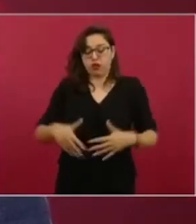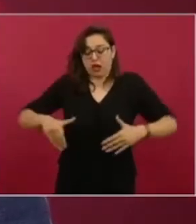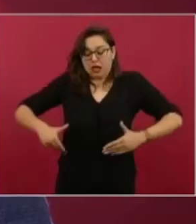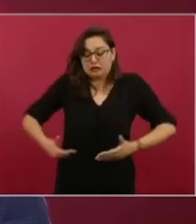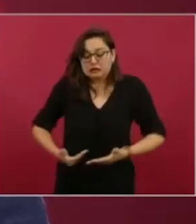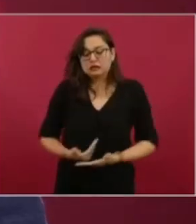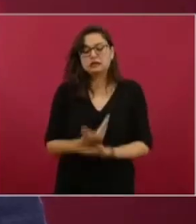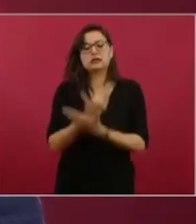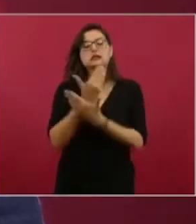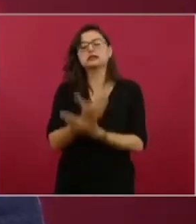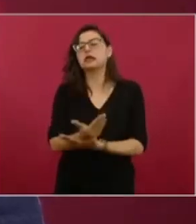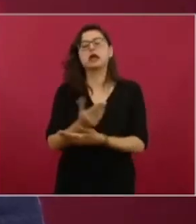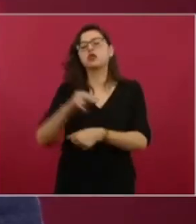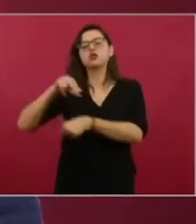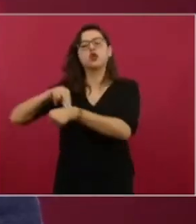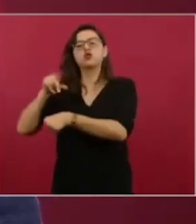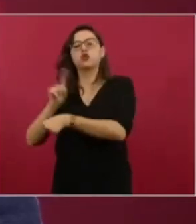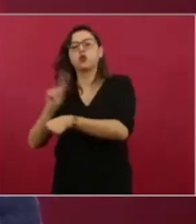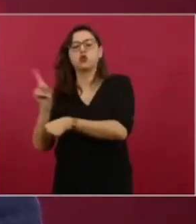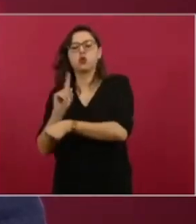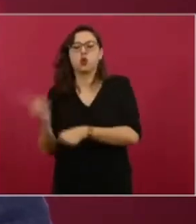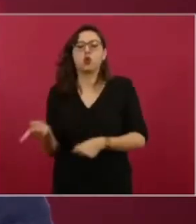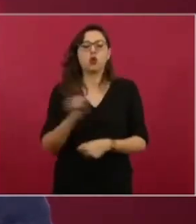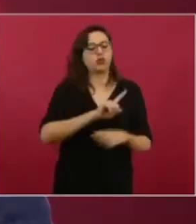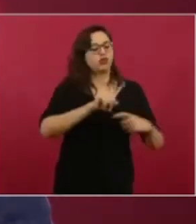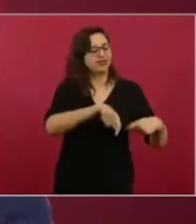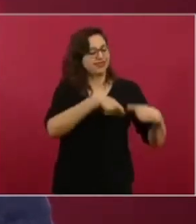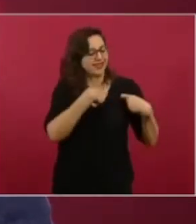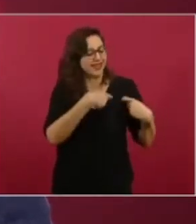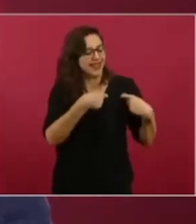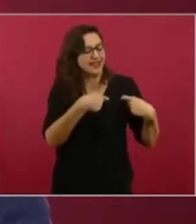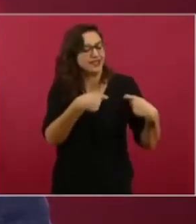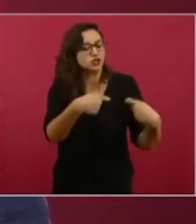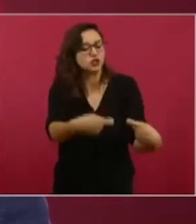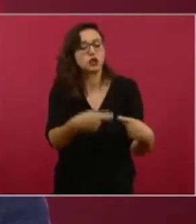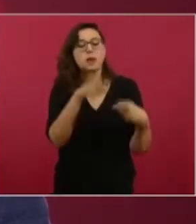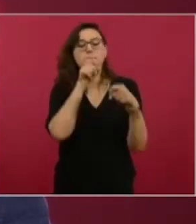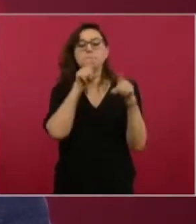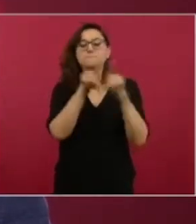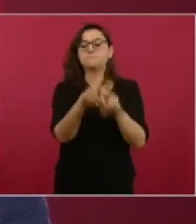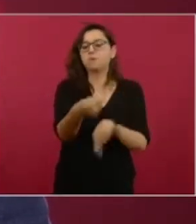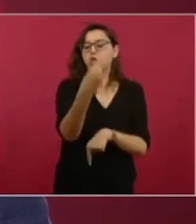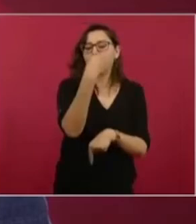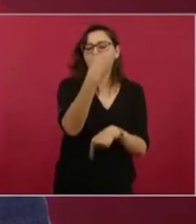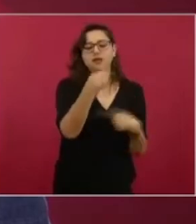la recuperación de la dieta tradicional mexicana como la dieta de la milpa.